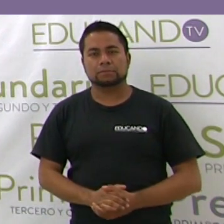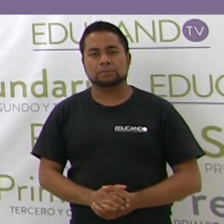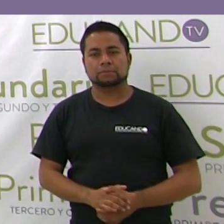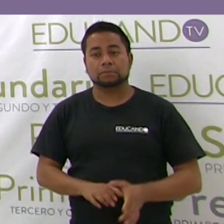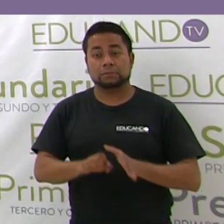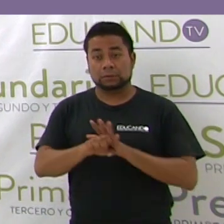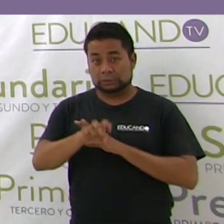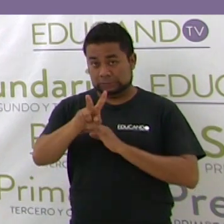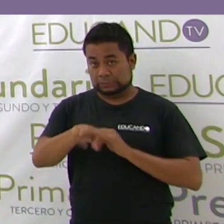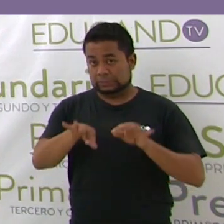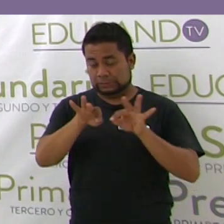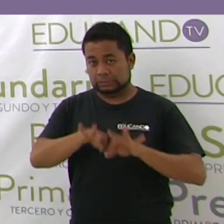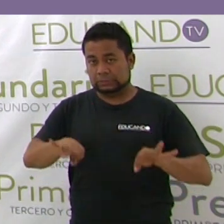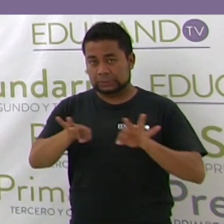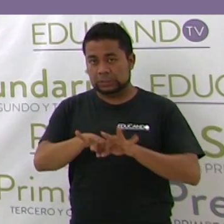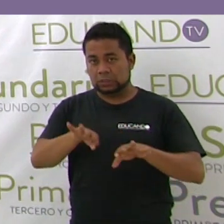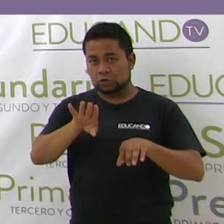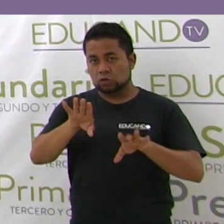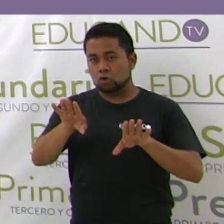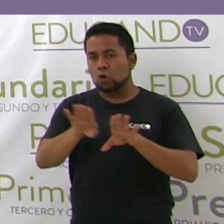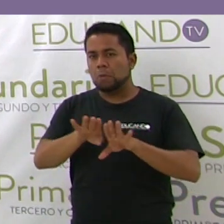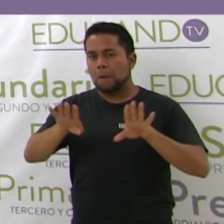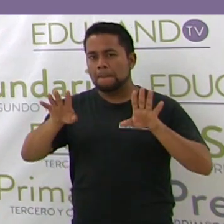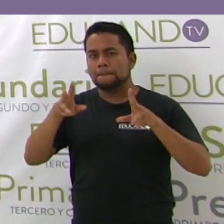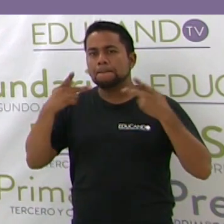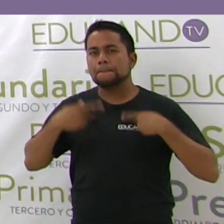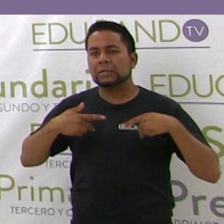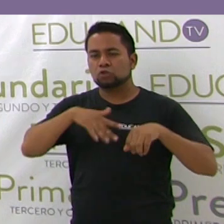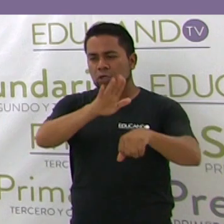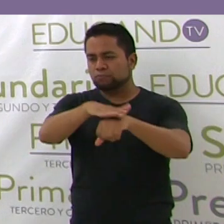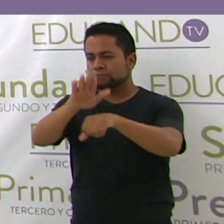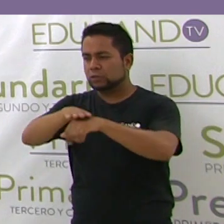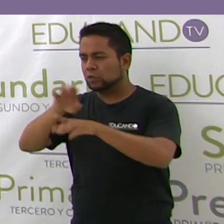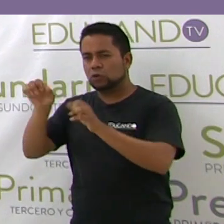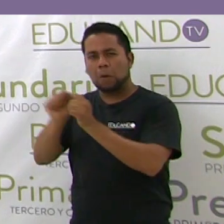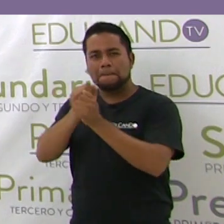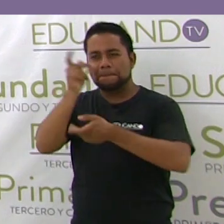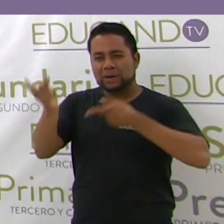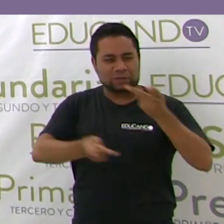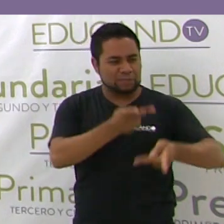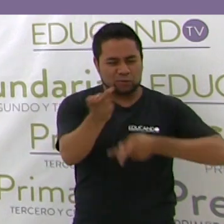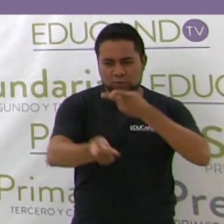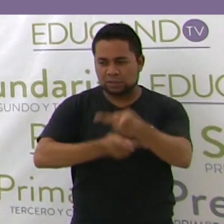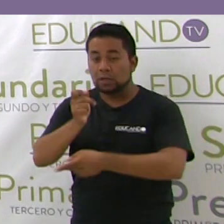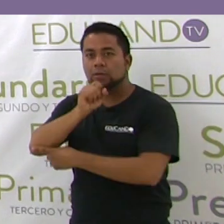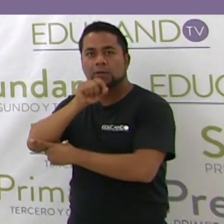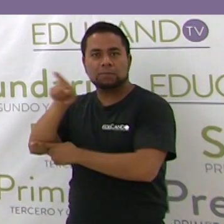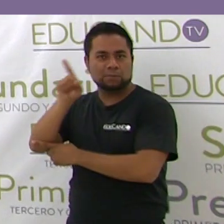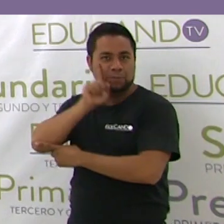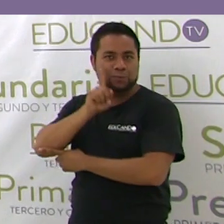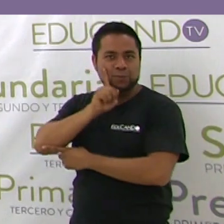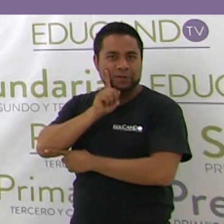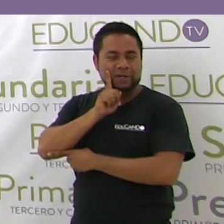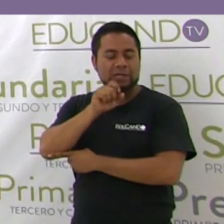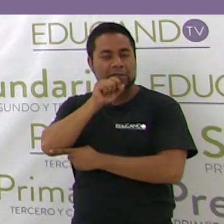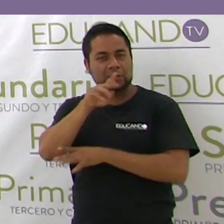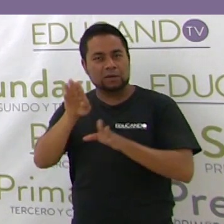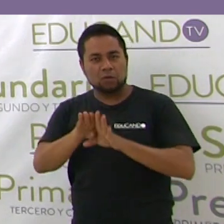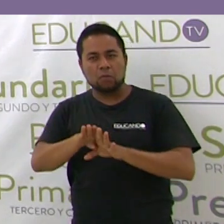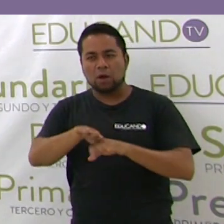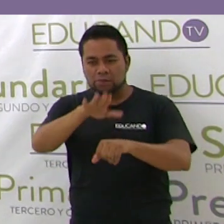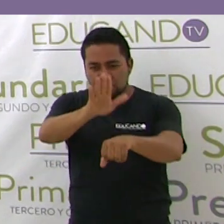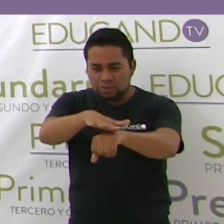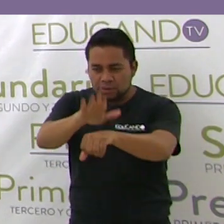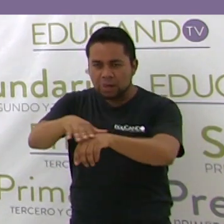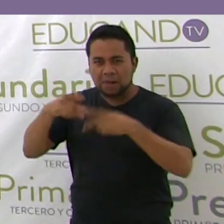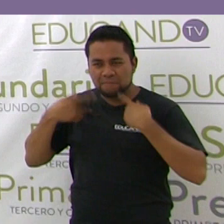es importante interesar al público con preguntas. También eso lo hizo Cindy, interesar